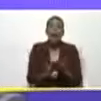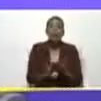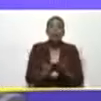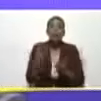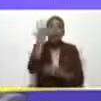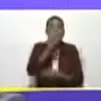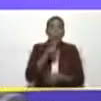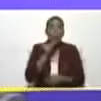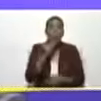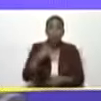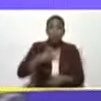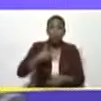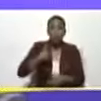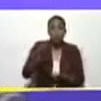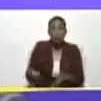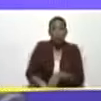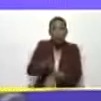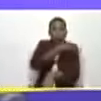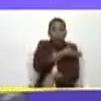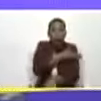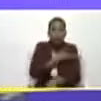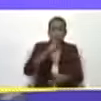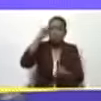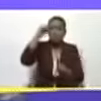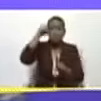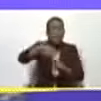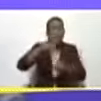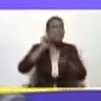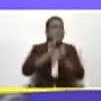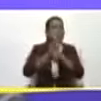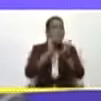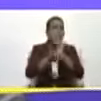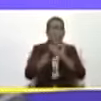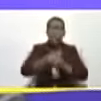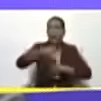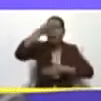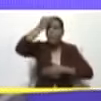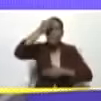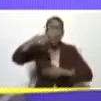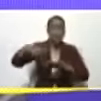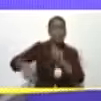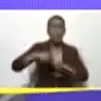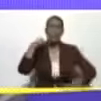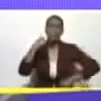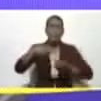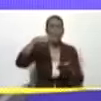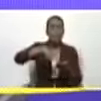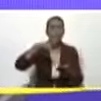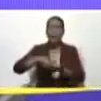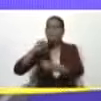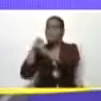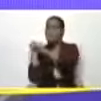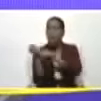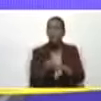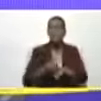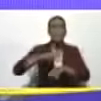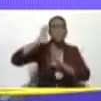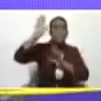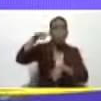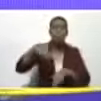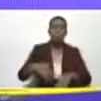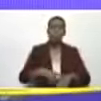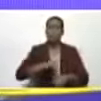mi juventud porque yo en mi juventud Me dediqué a hacer deporte a trotar bisbol basquet